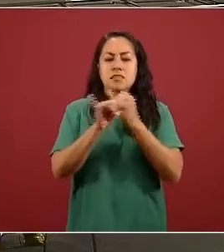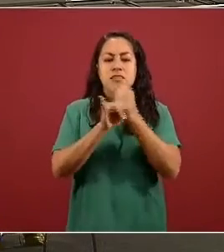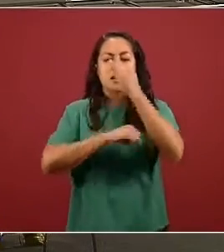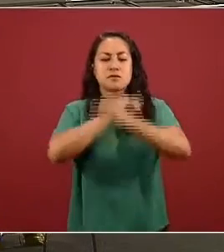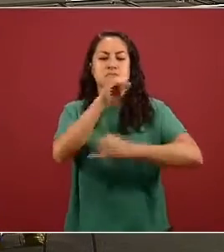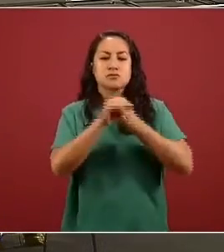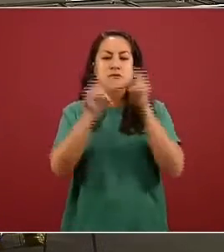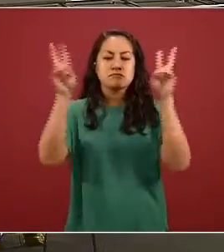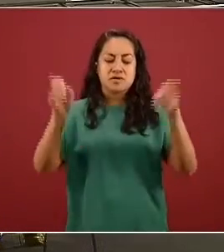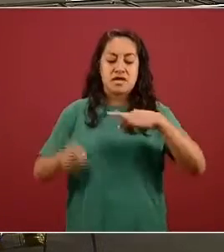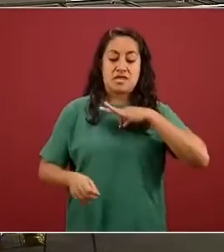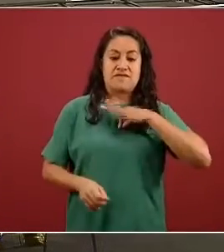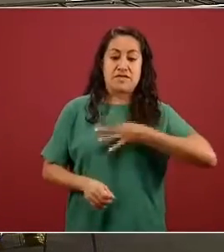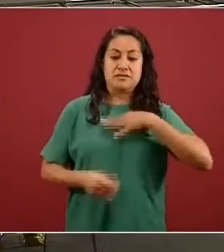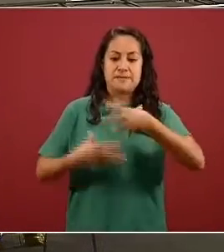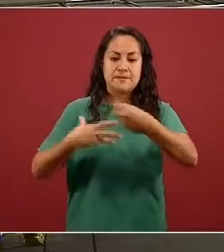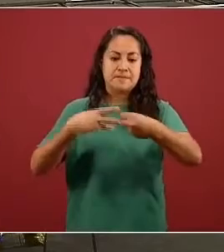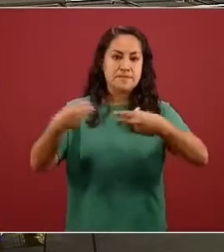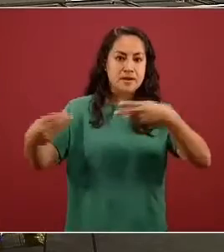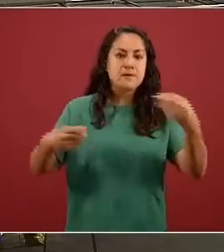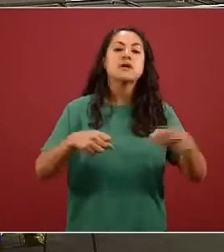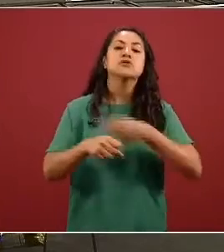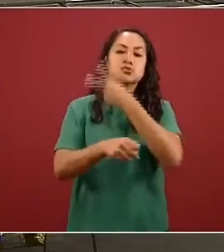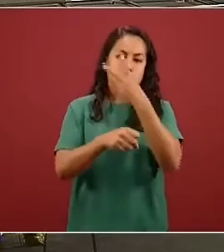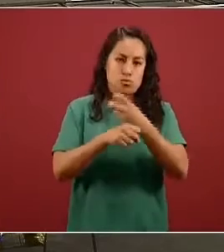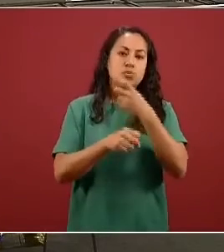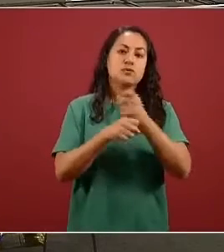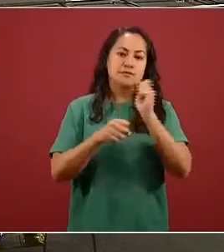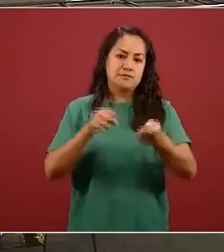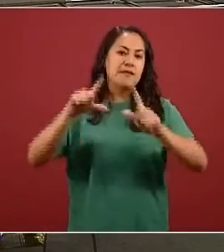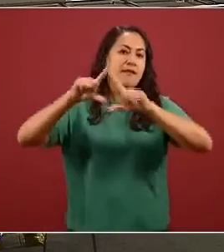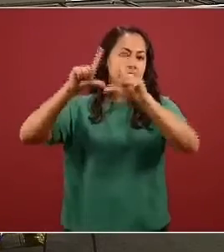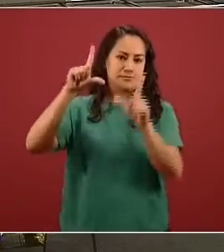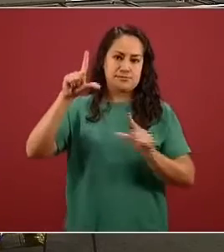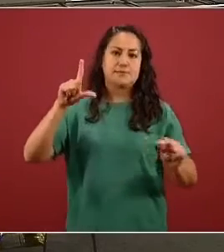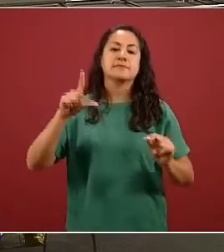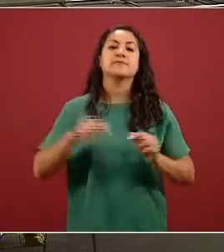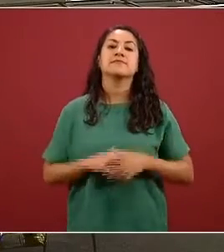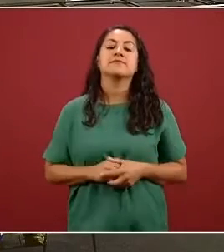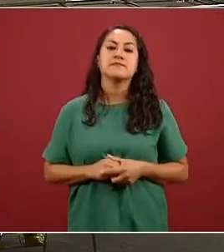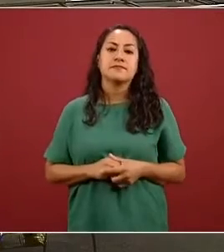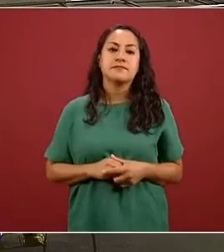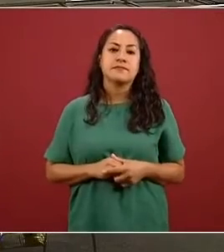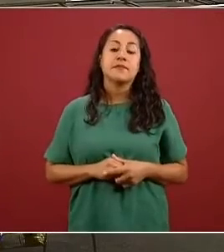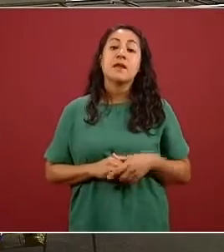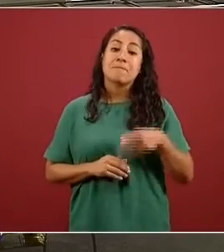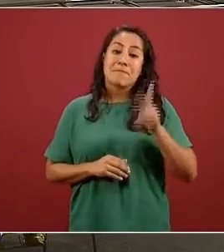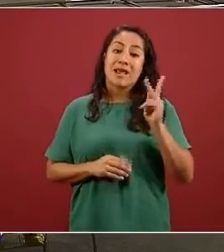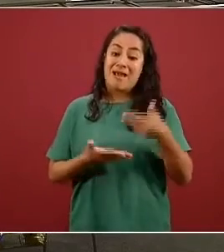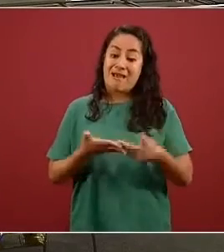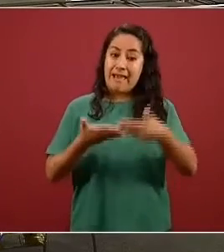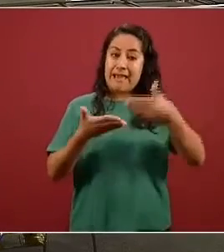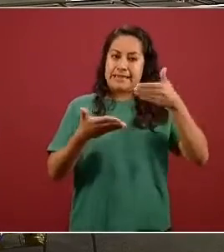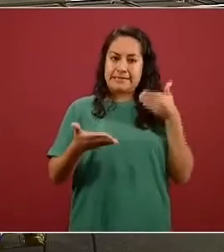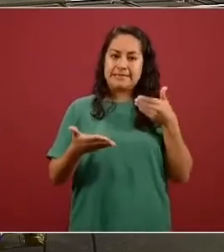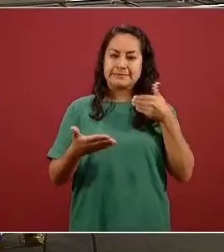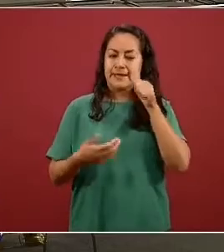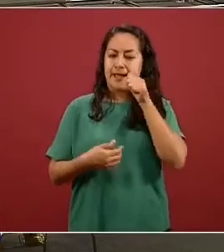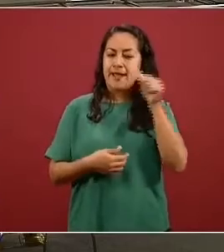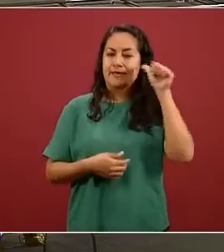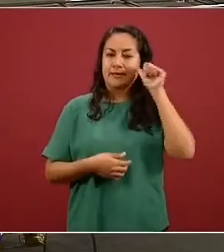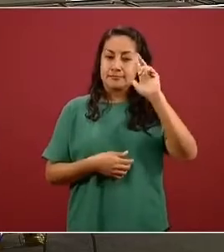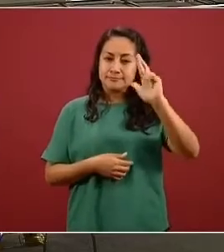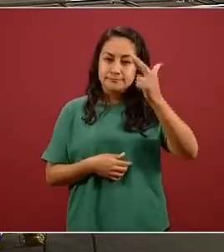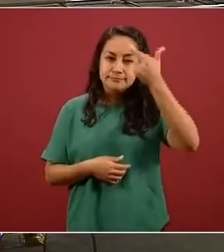nacional. Primero presentando, lógicamente, el calendario, que lo empezamos a presentar desde el día de ayer, en donde